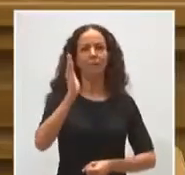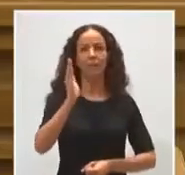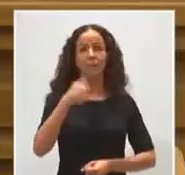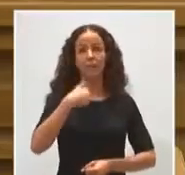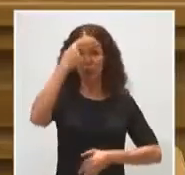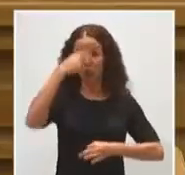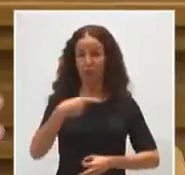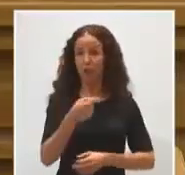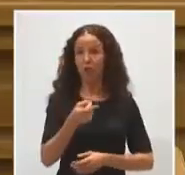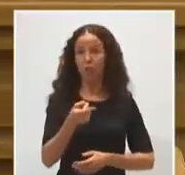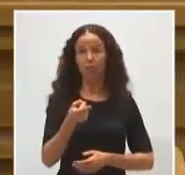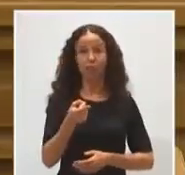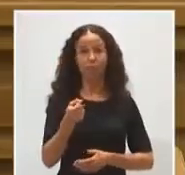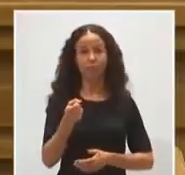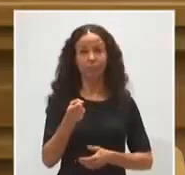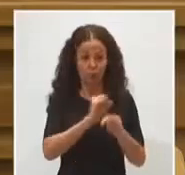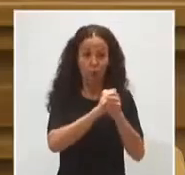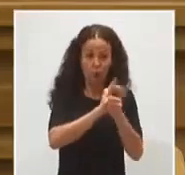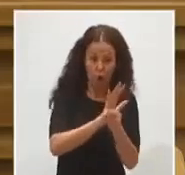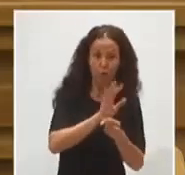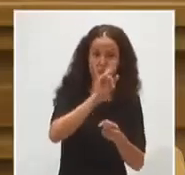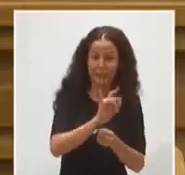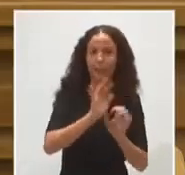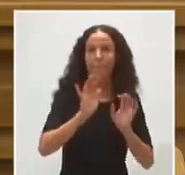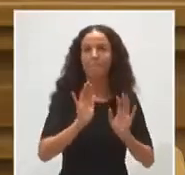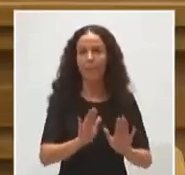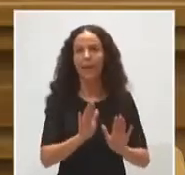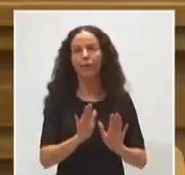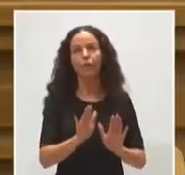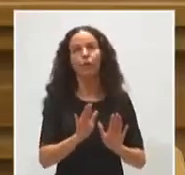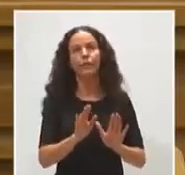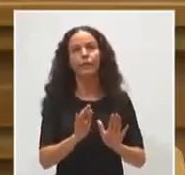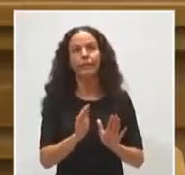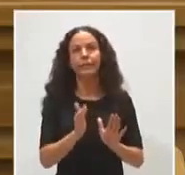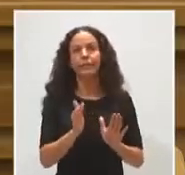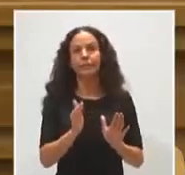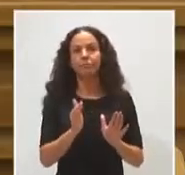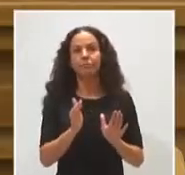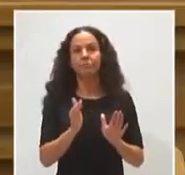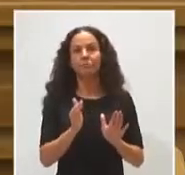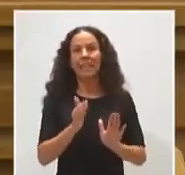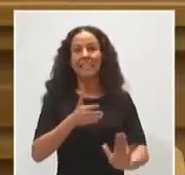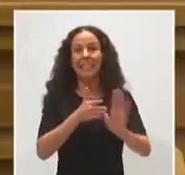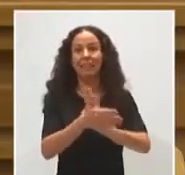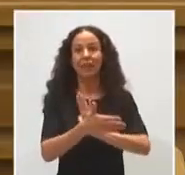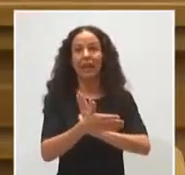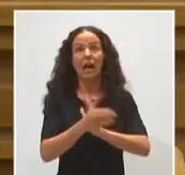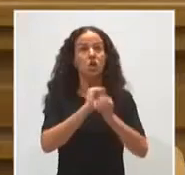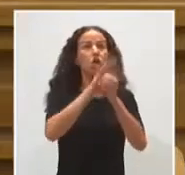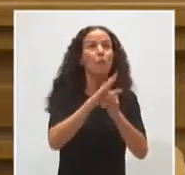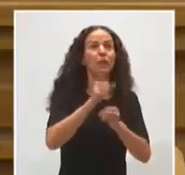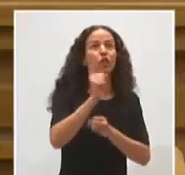tiene que ser del cobi pero no solo porque evidentemente eso significaría dejar al margen muchos otros objetivos